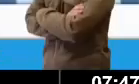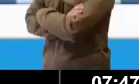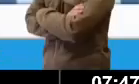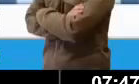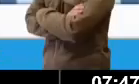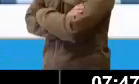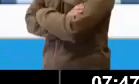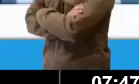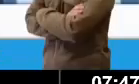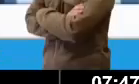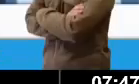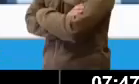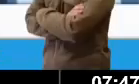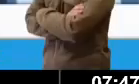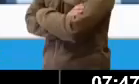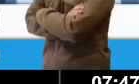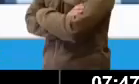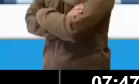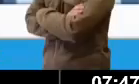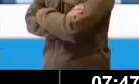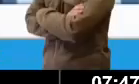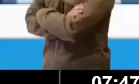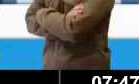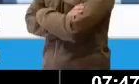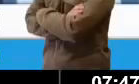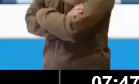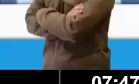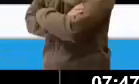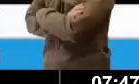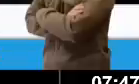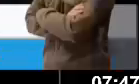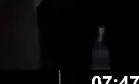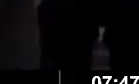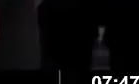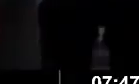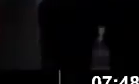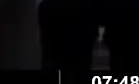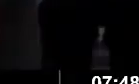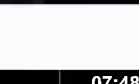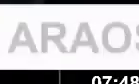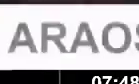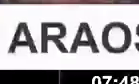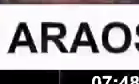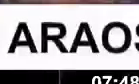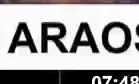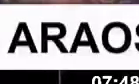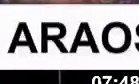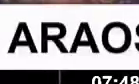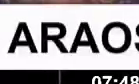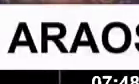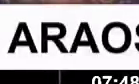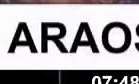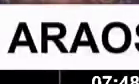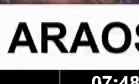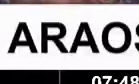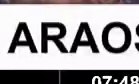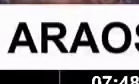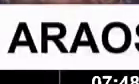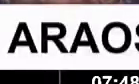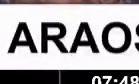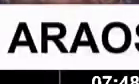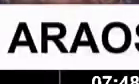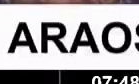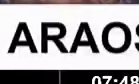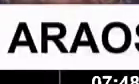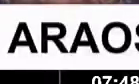necesidad de establecer responsabilidades políticas y anunció a su reemplazo. Que he decidido aceptar la renuncia del